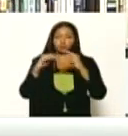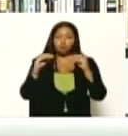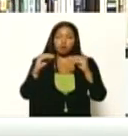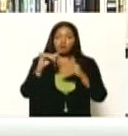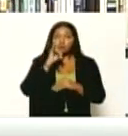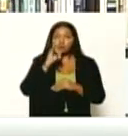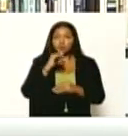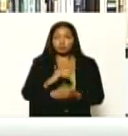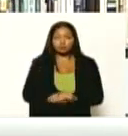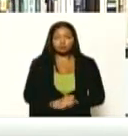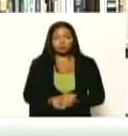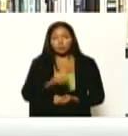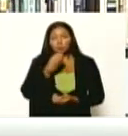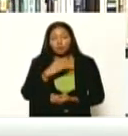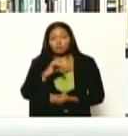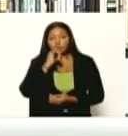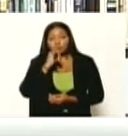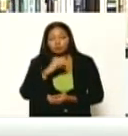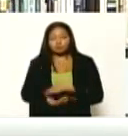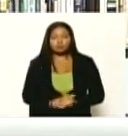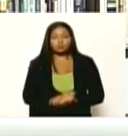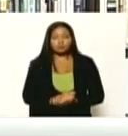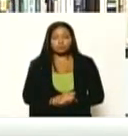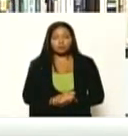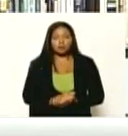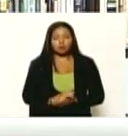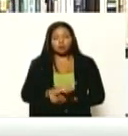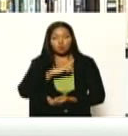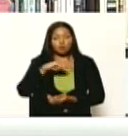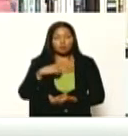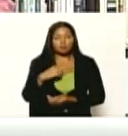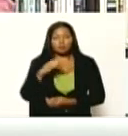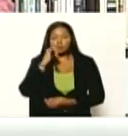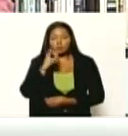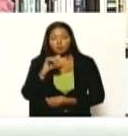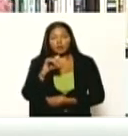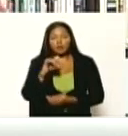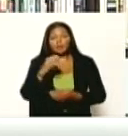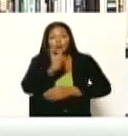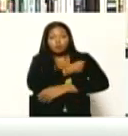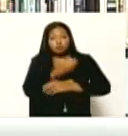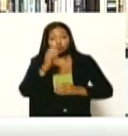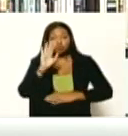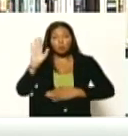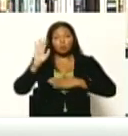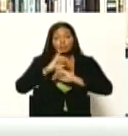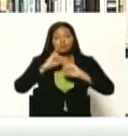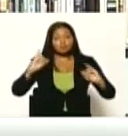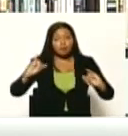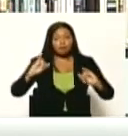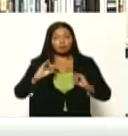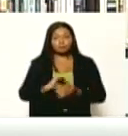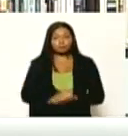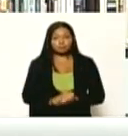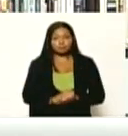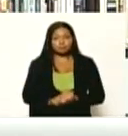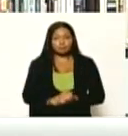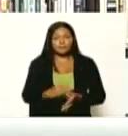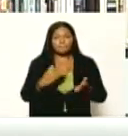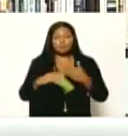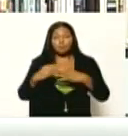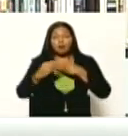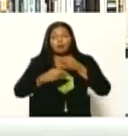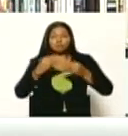información. Buenas noticias para la vacunación del pueblo de Venezuela. Nos comprometimos y lo vamos a